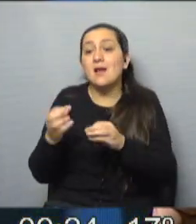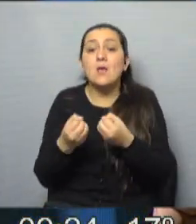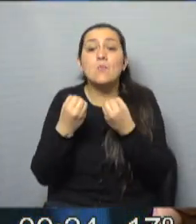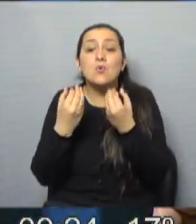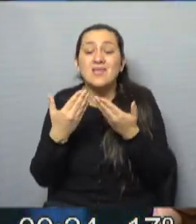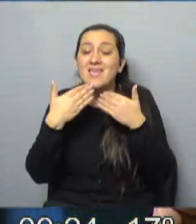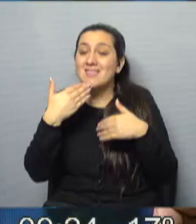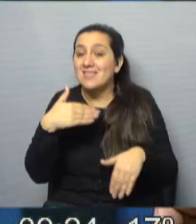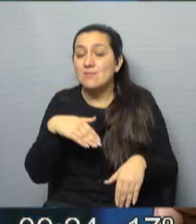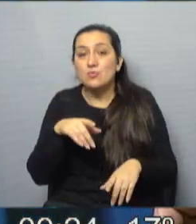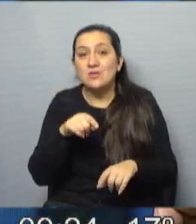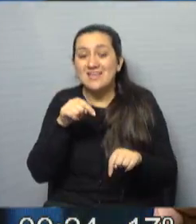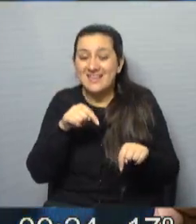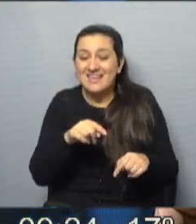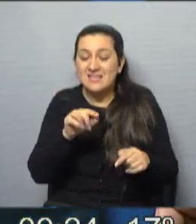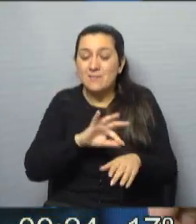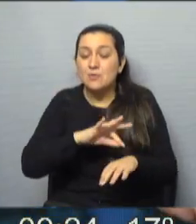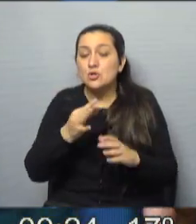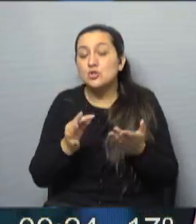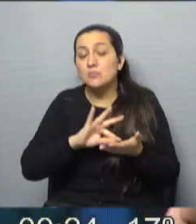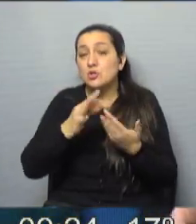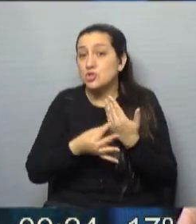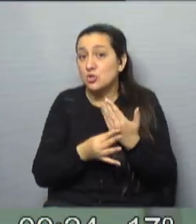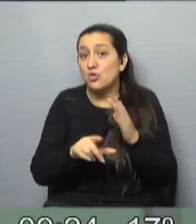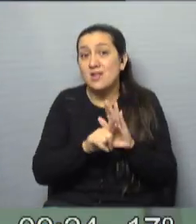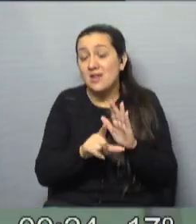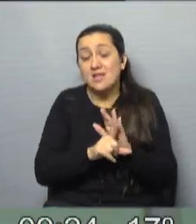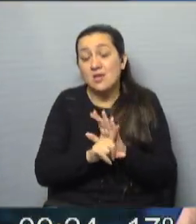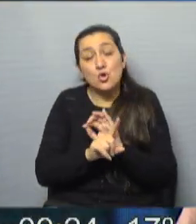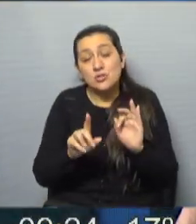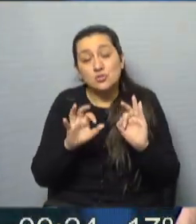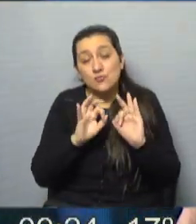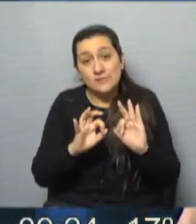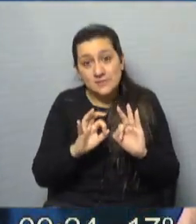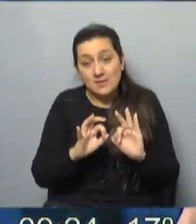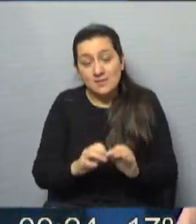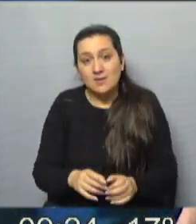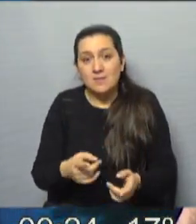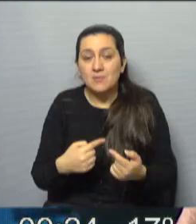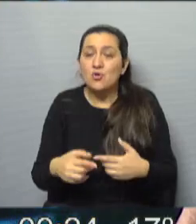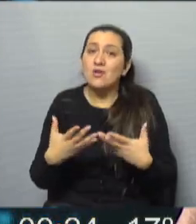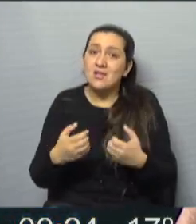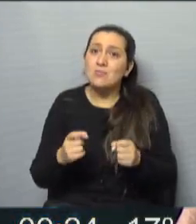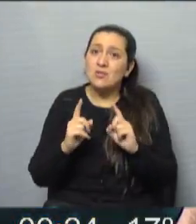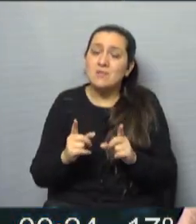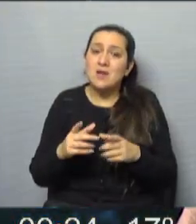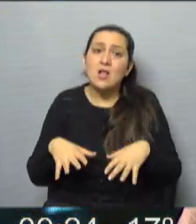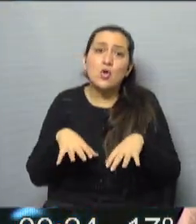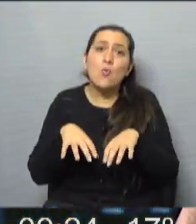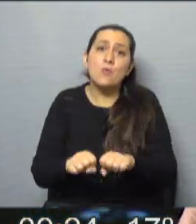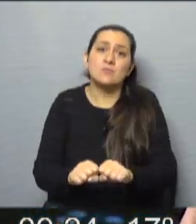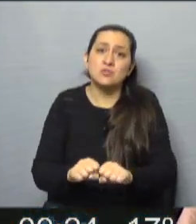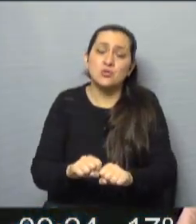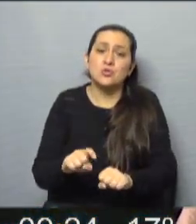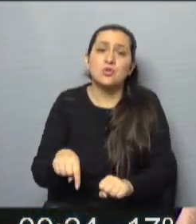entendemos que no es del todo beneficioso. Hay que afinar la piel. Pero quisiéramos también el compromiso de otros